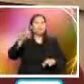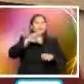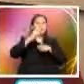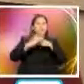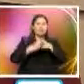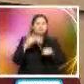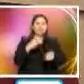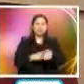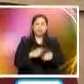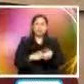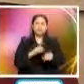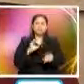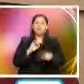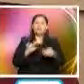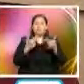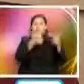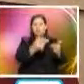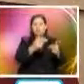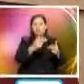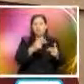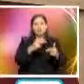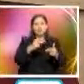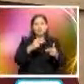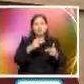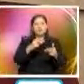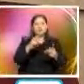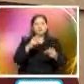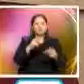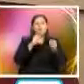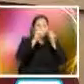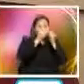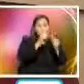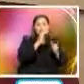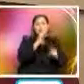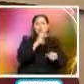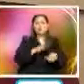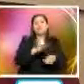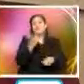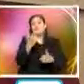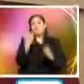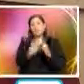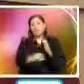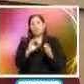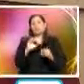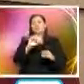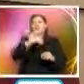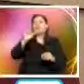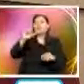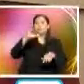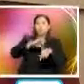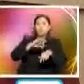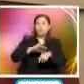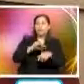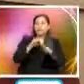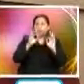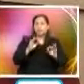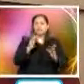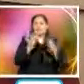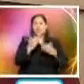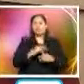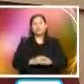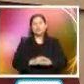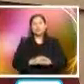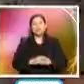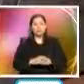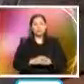tratan enfermedades o patologías que no se pueden ver en algún otro lugar por falta de recursos o por falta de profesionales que puedan atender eso. Ok,